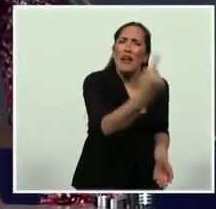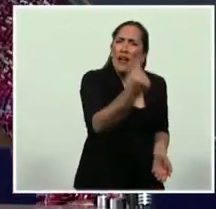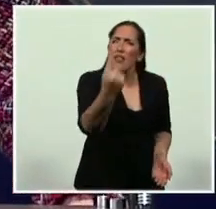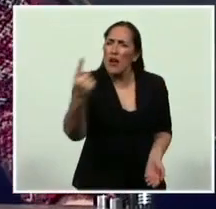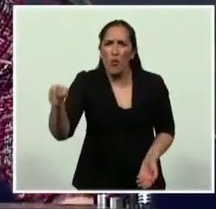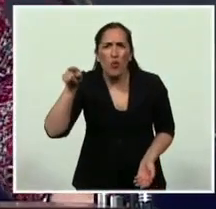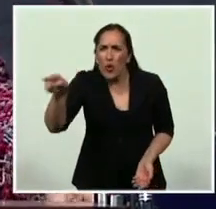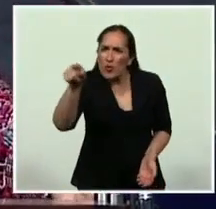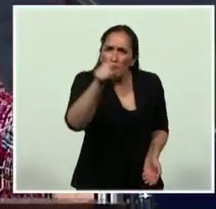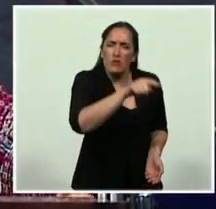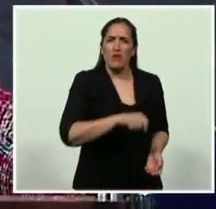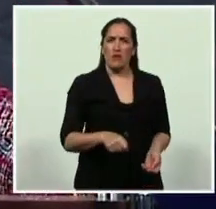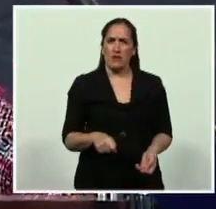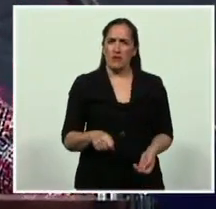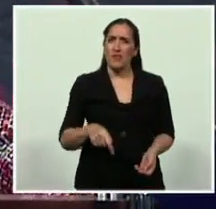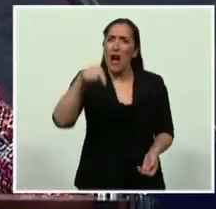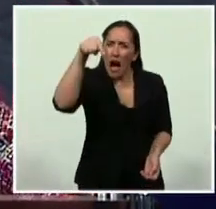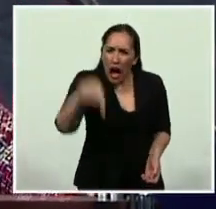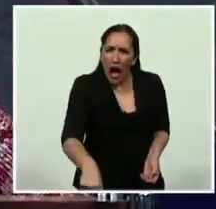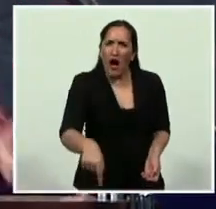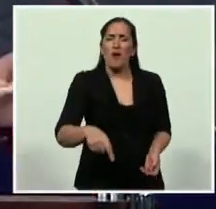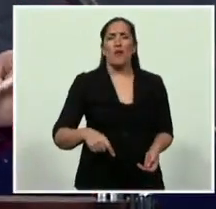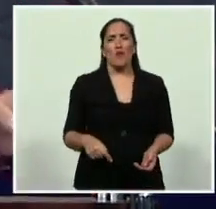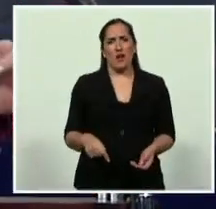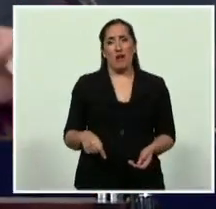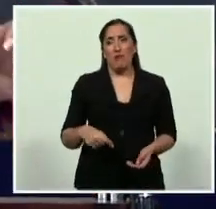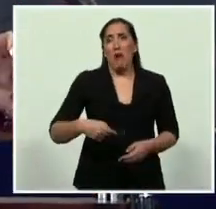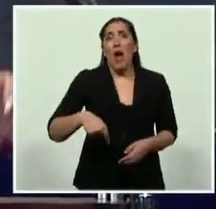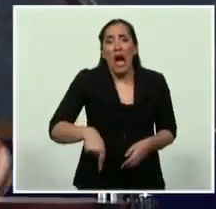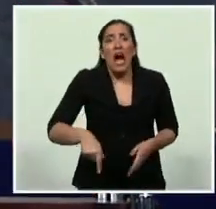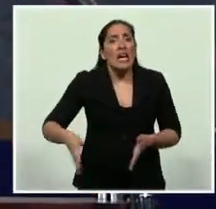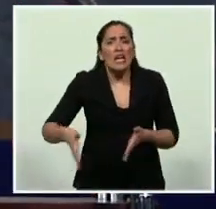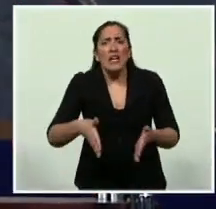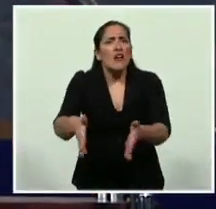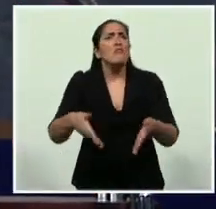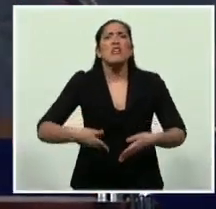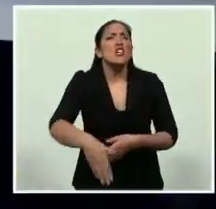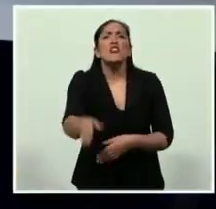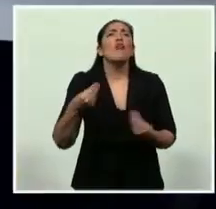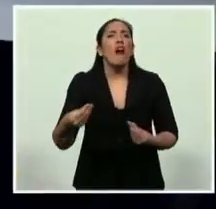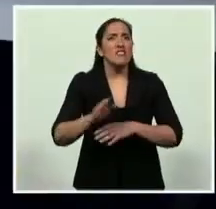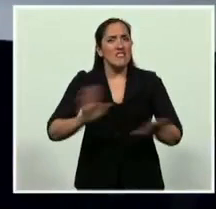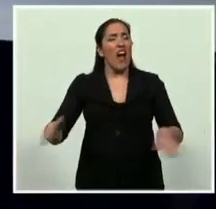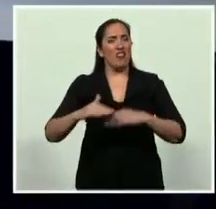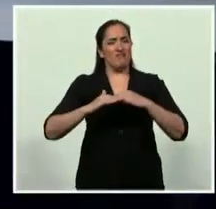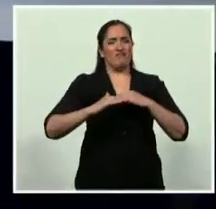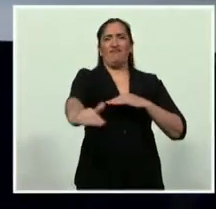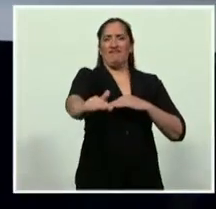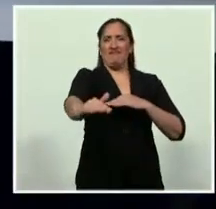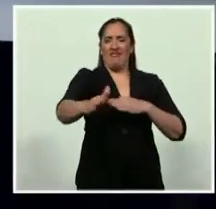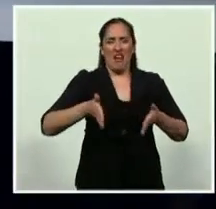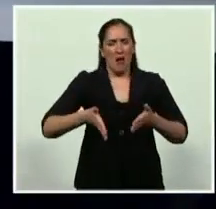ustedes, ahora que estamos en el camino pavimentado,